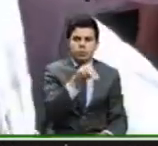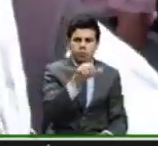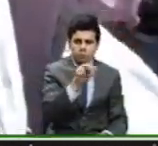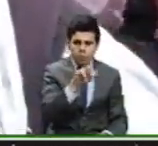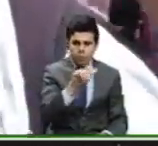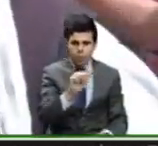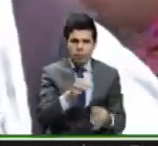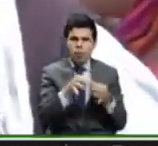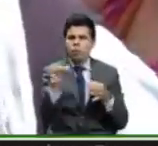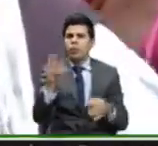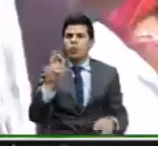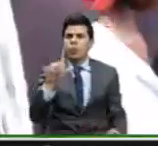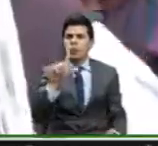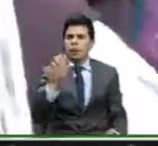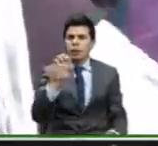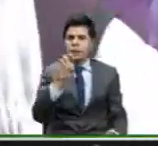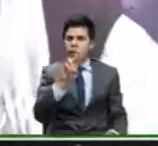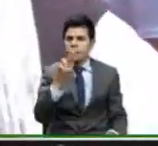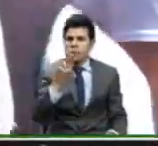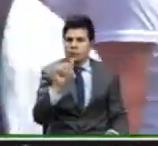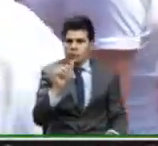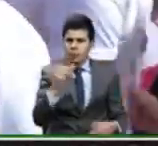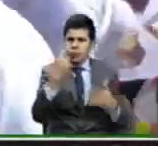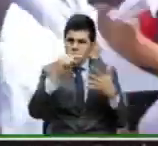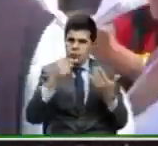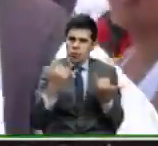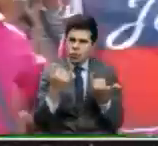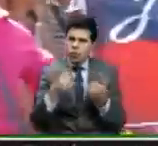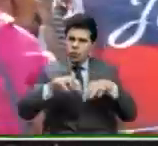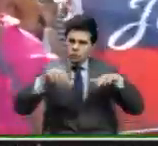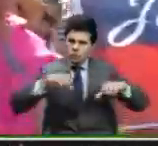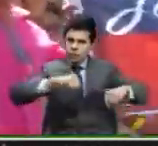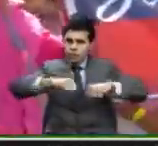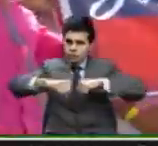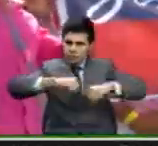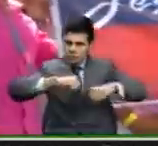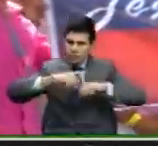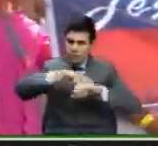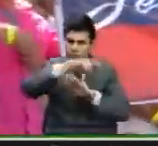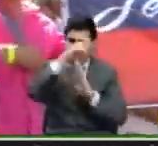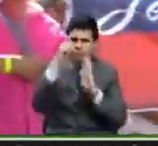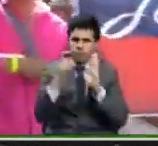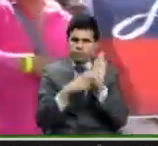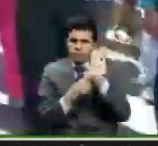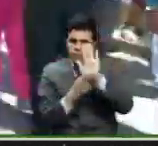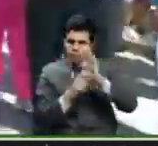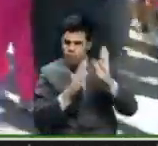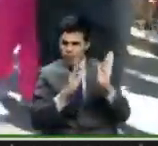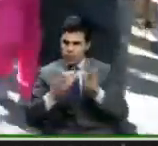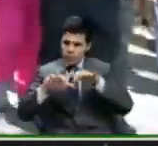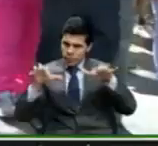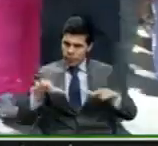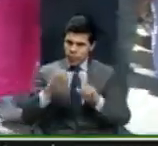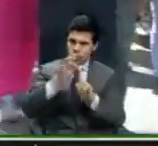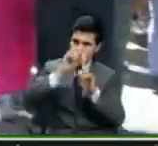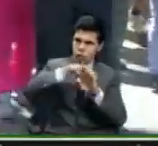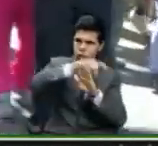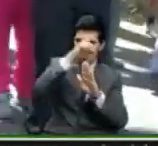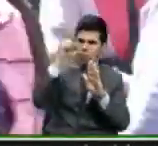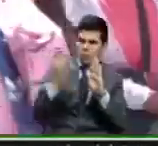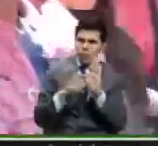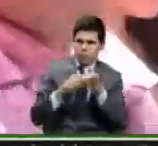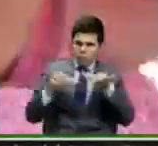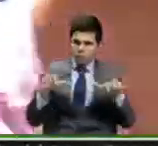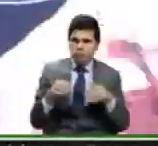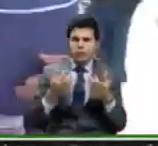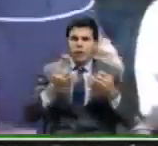las carreteras están muy malas, en pésimas condiciones. Pese a que en el mundo se habla de la tan anhelada paz, la realidad